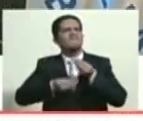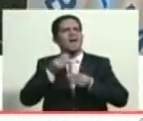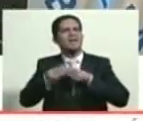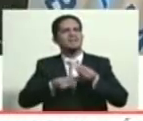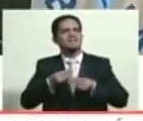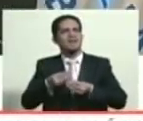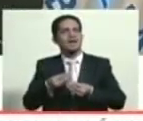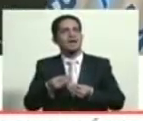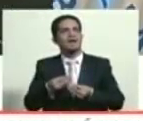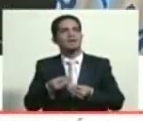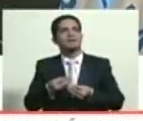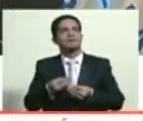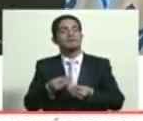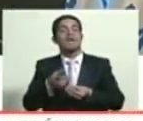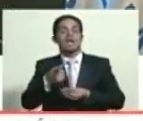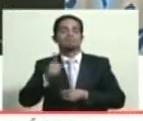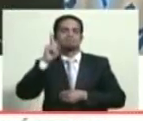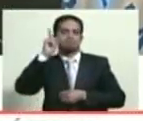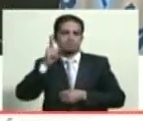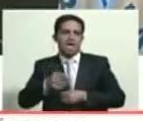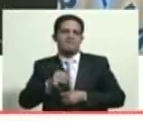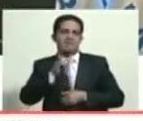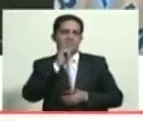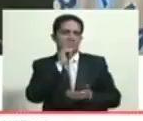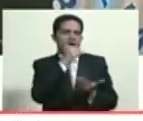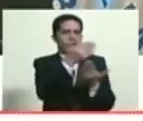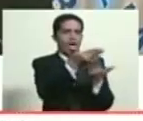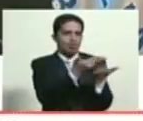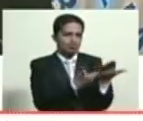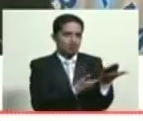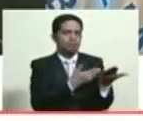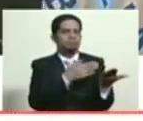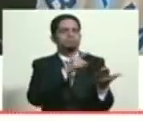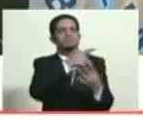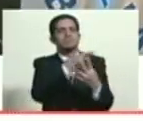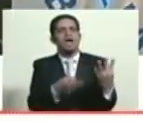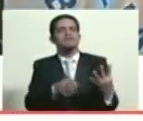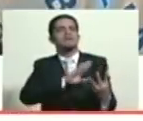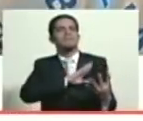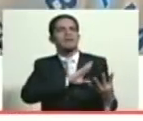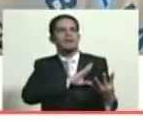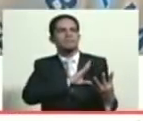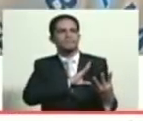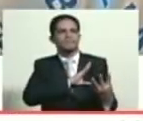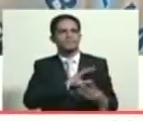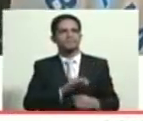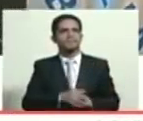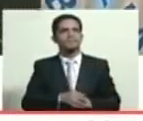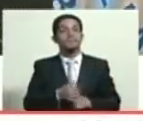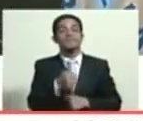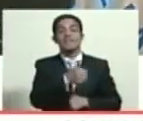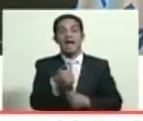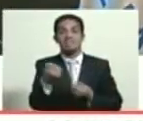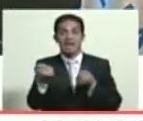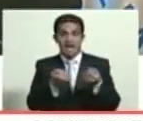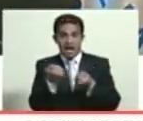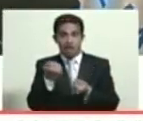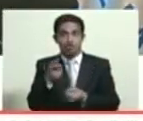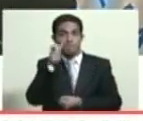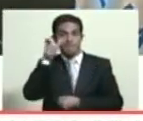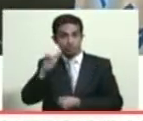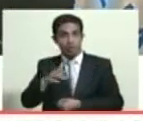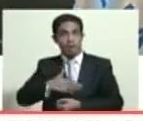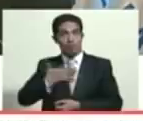el deber de hacer su declaración jurada de bienes. Y cada vehículo que pueda comprar o